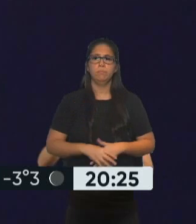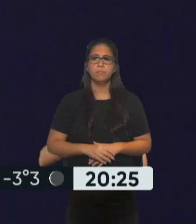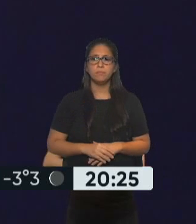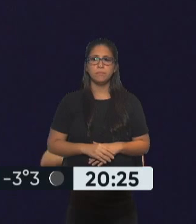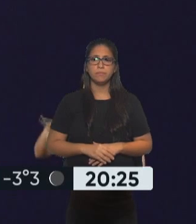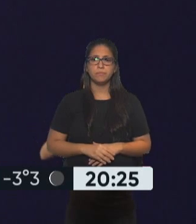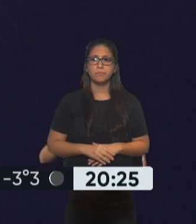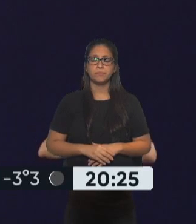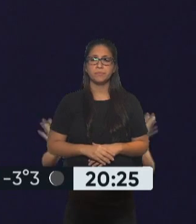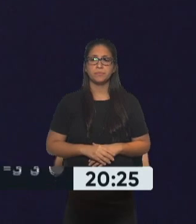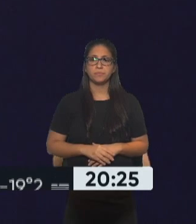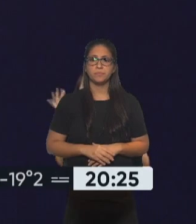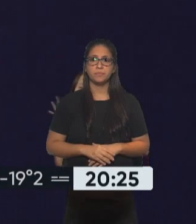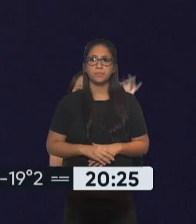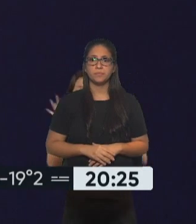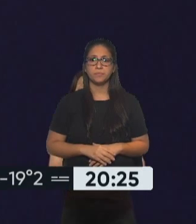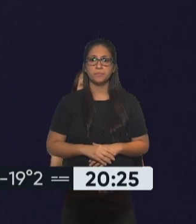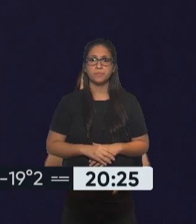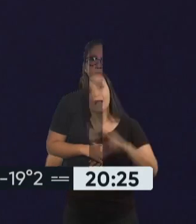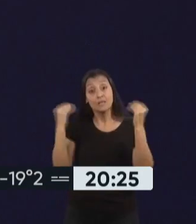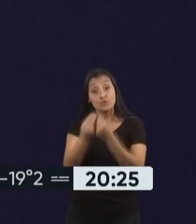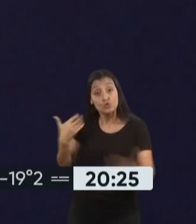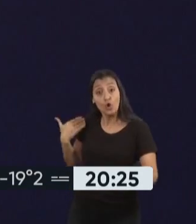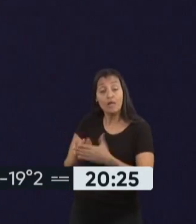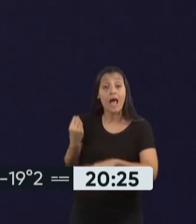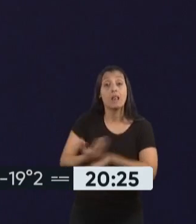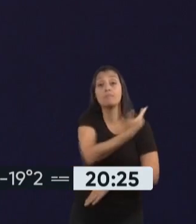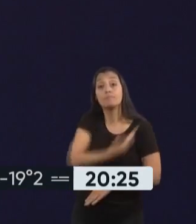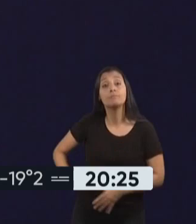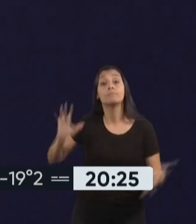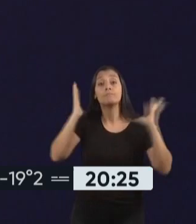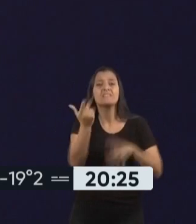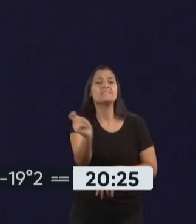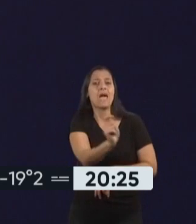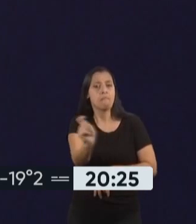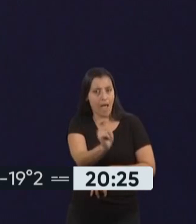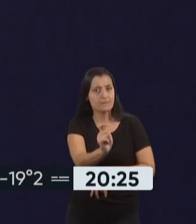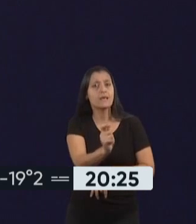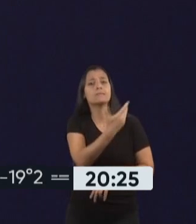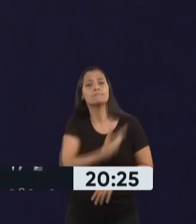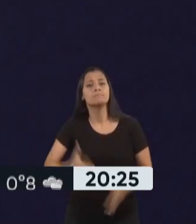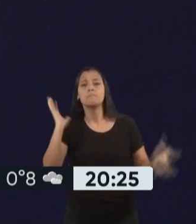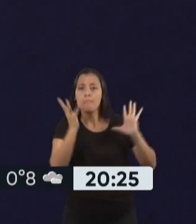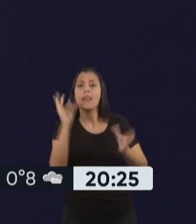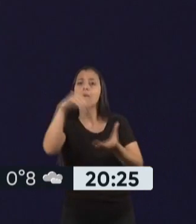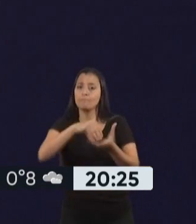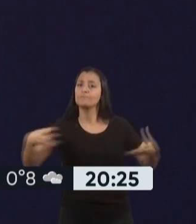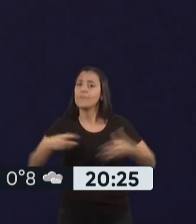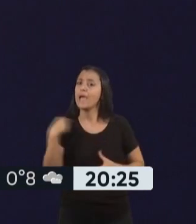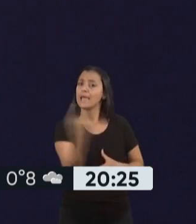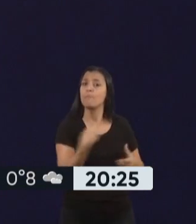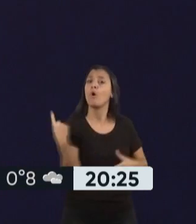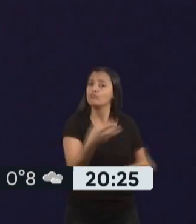Después de 6 meses, el presidente Milei, su gabinete, su equipo de trabajo, hicimos lo